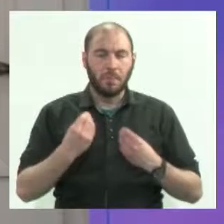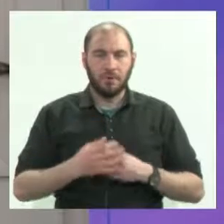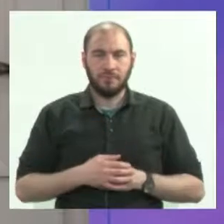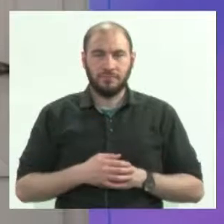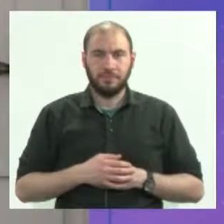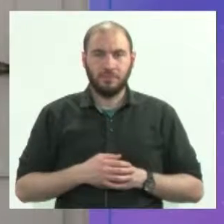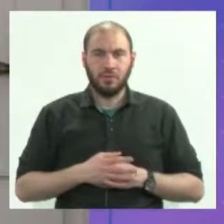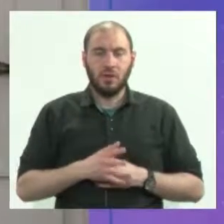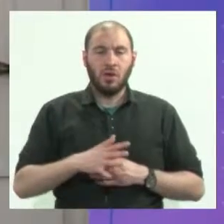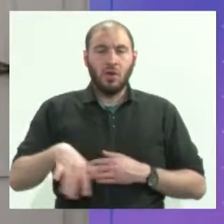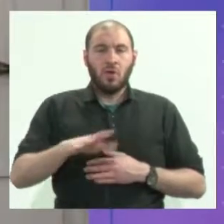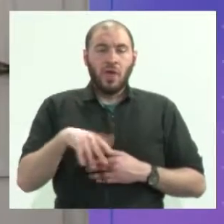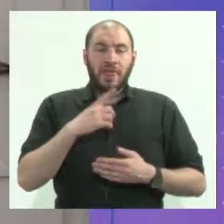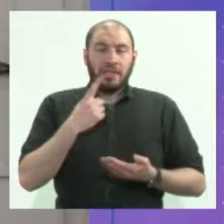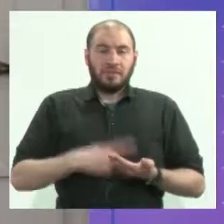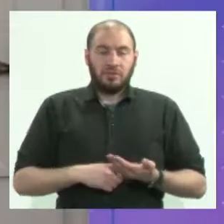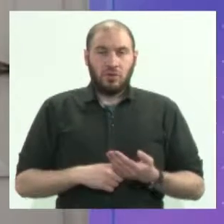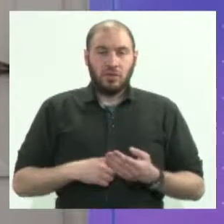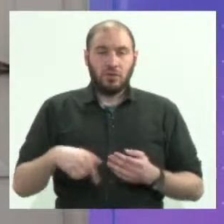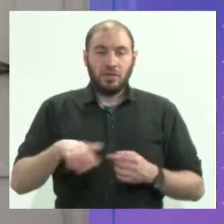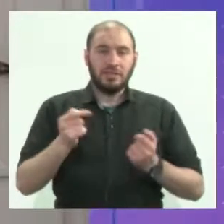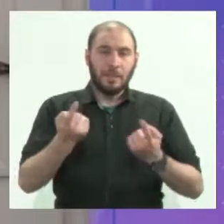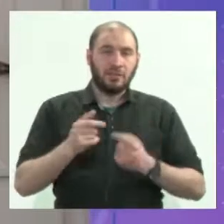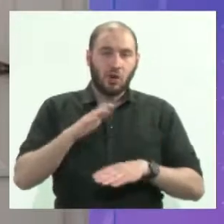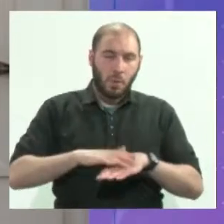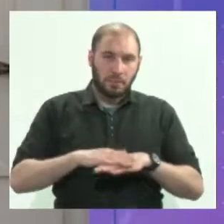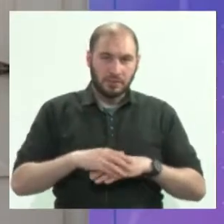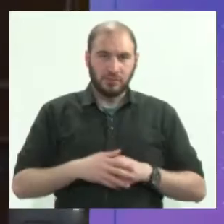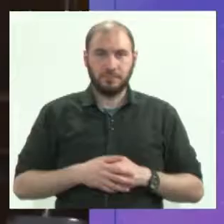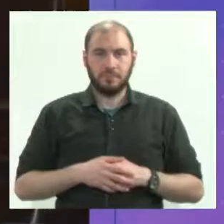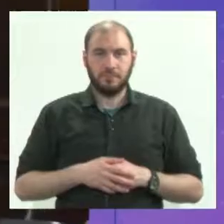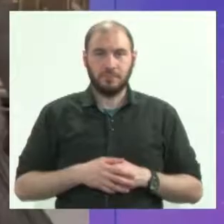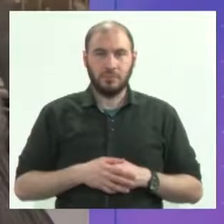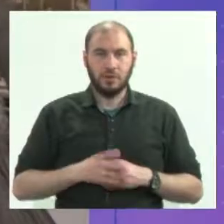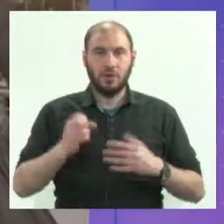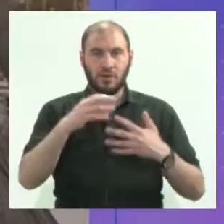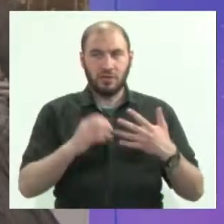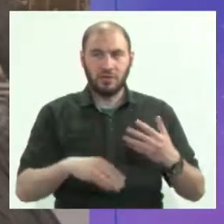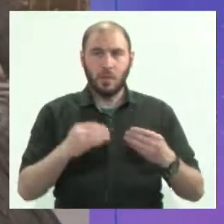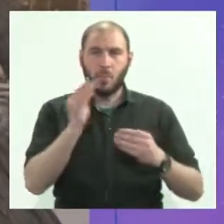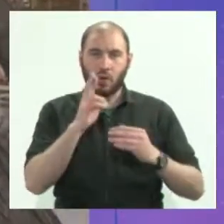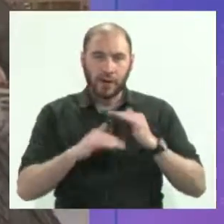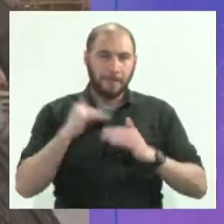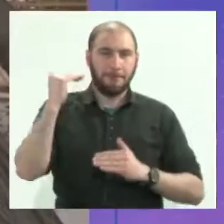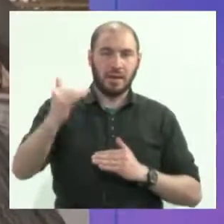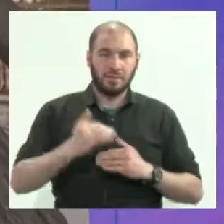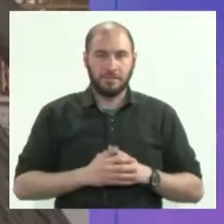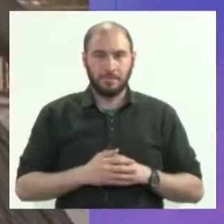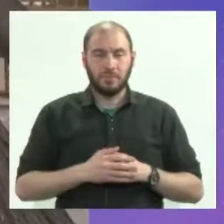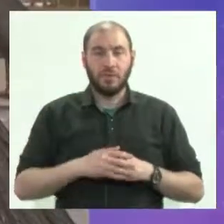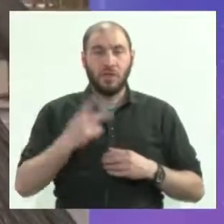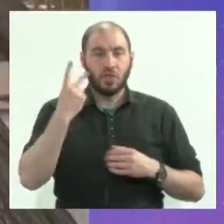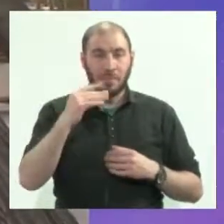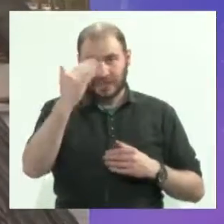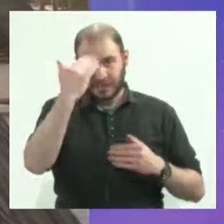si en los ámbitos de decisión no hay gente comprometida para hacerlo. En nuestras listas llevamos muchas más mujeres. En las listas del